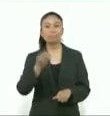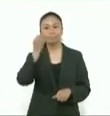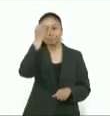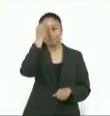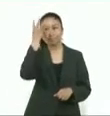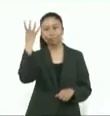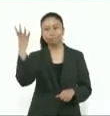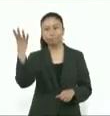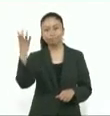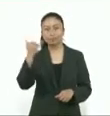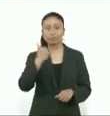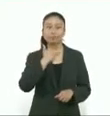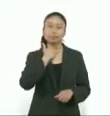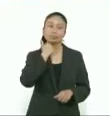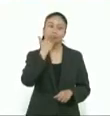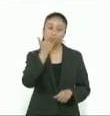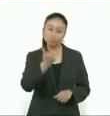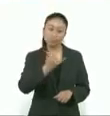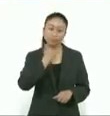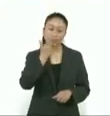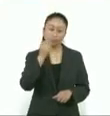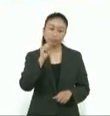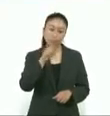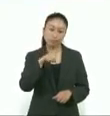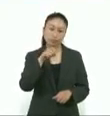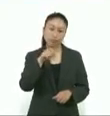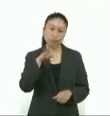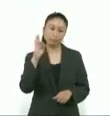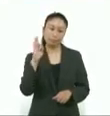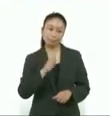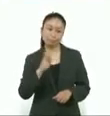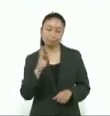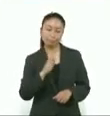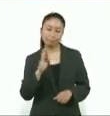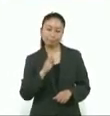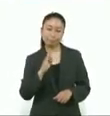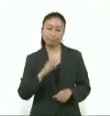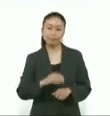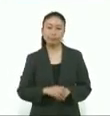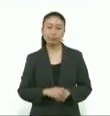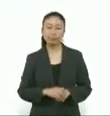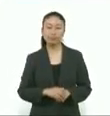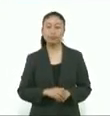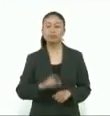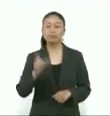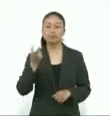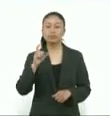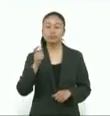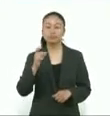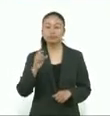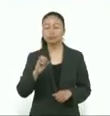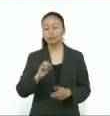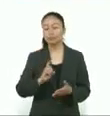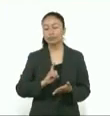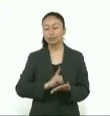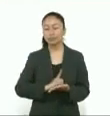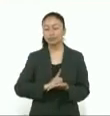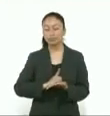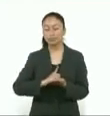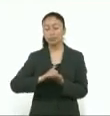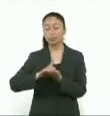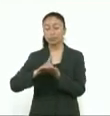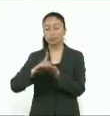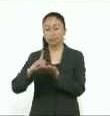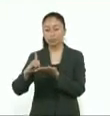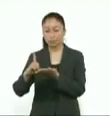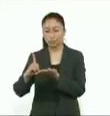y cometer los mismos errores. Cuando se cierran los derechos sociales y se